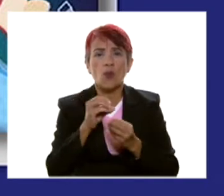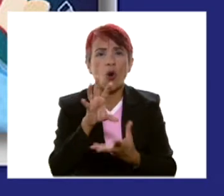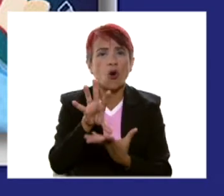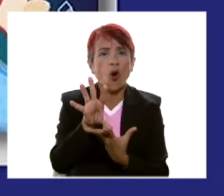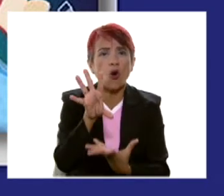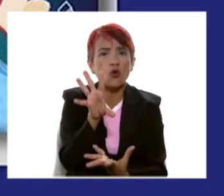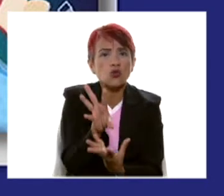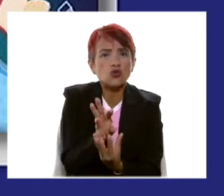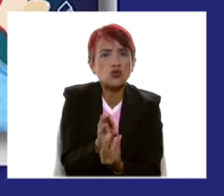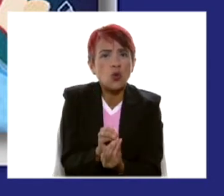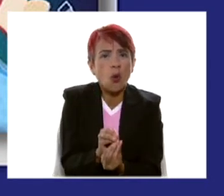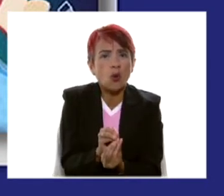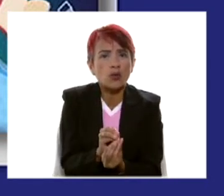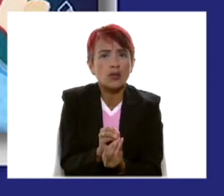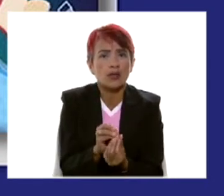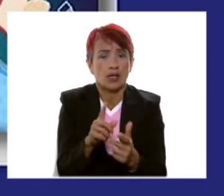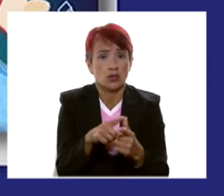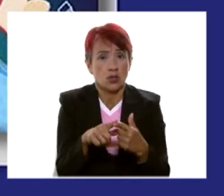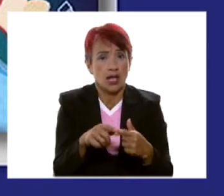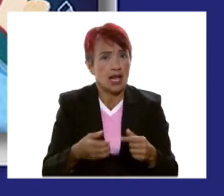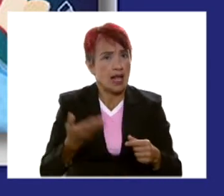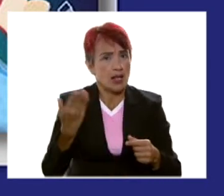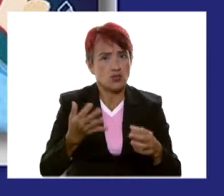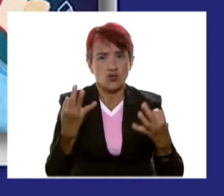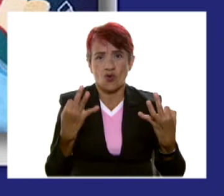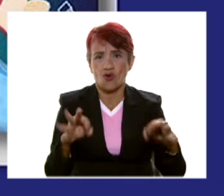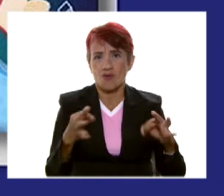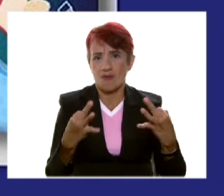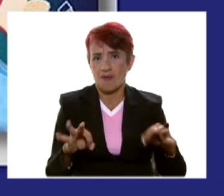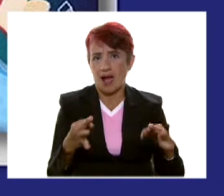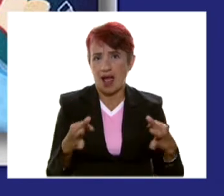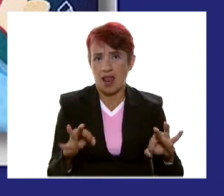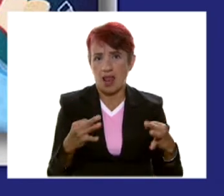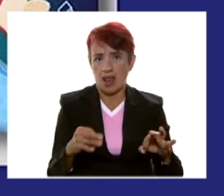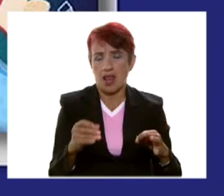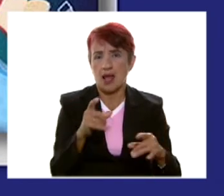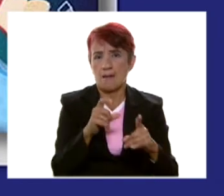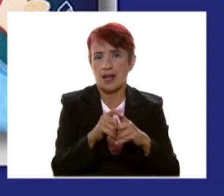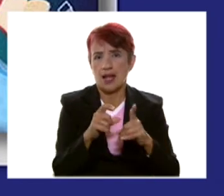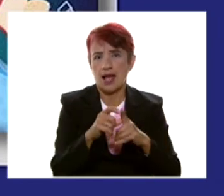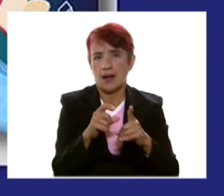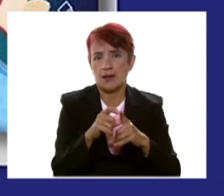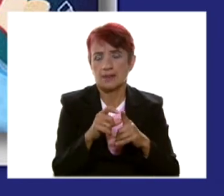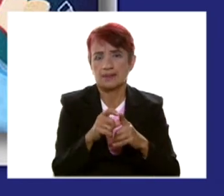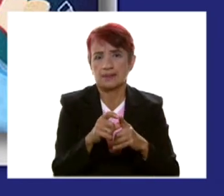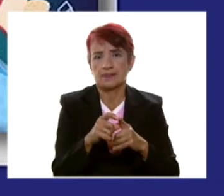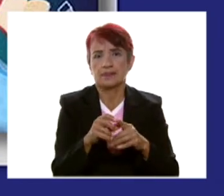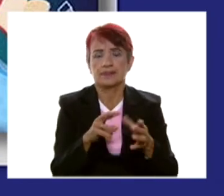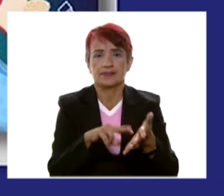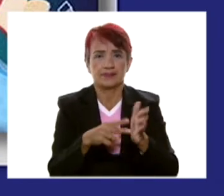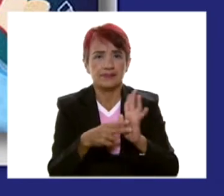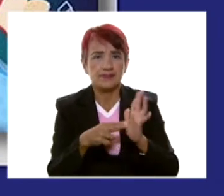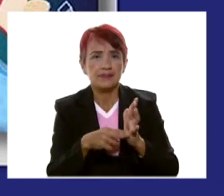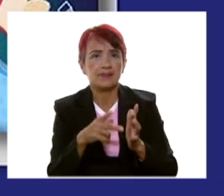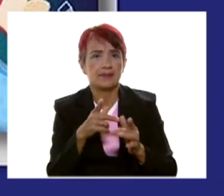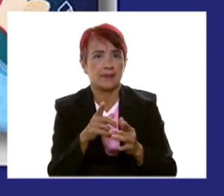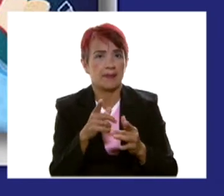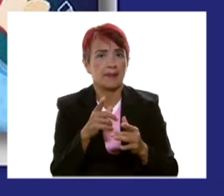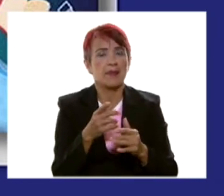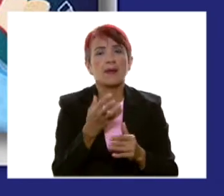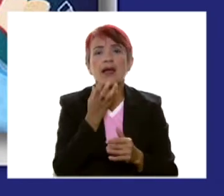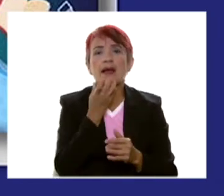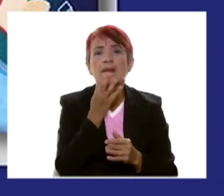tenemos varios tag question, pero es la más común, ¿okay? Es la más común de todas y significa lo mismo. Por lo